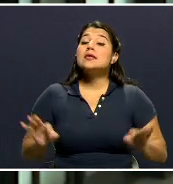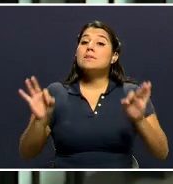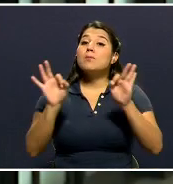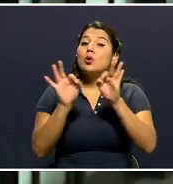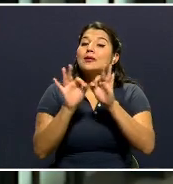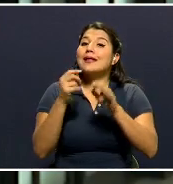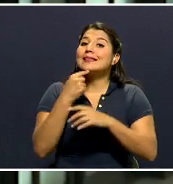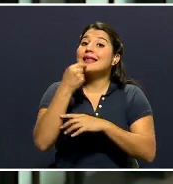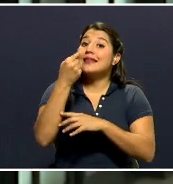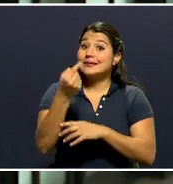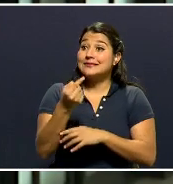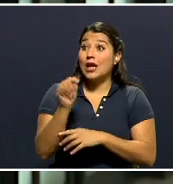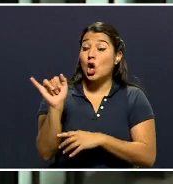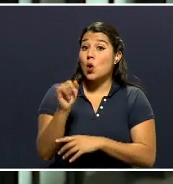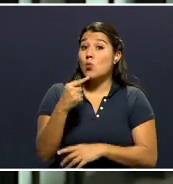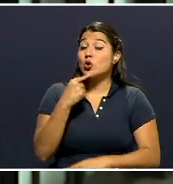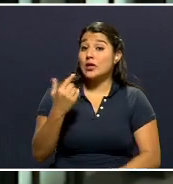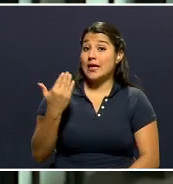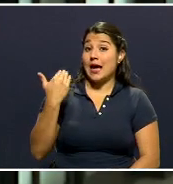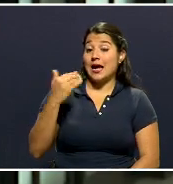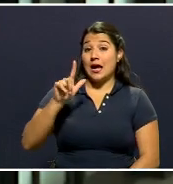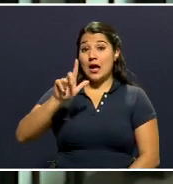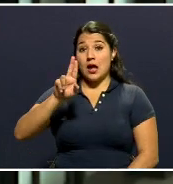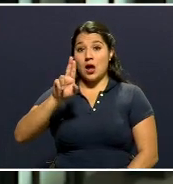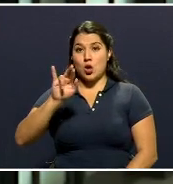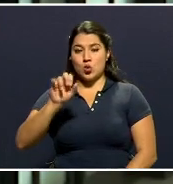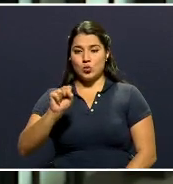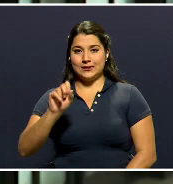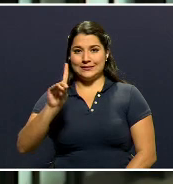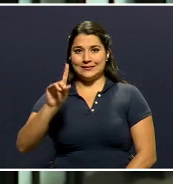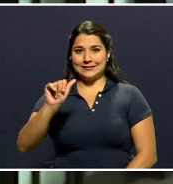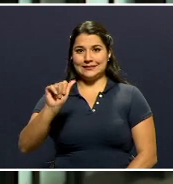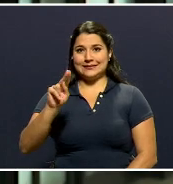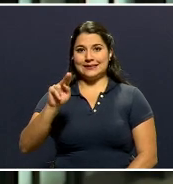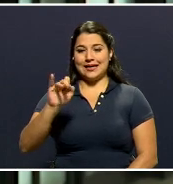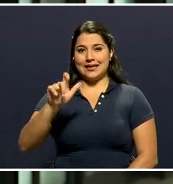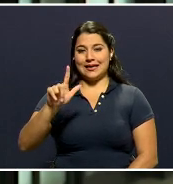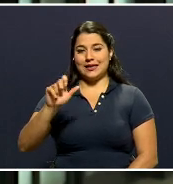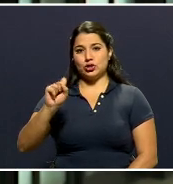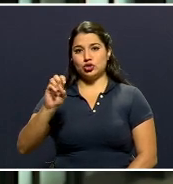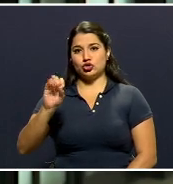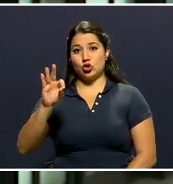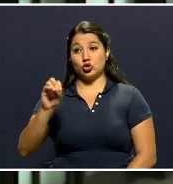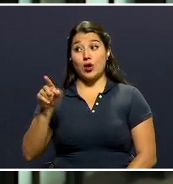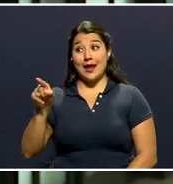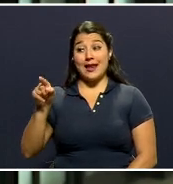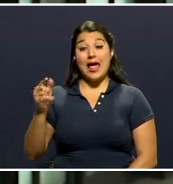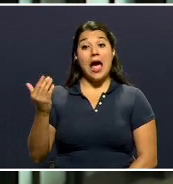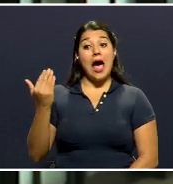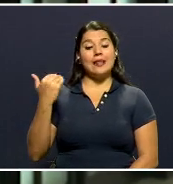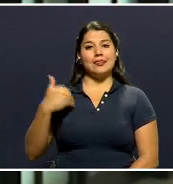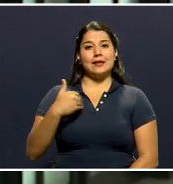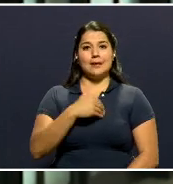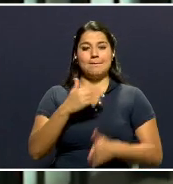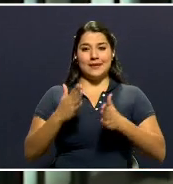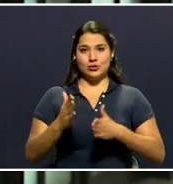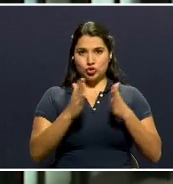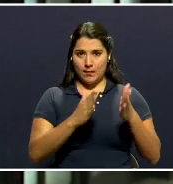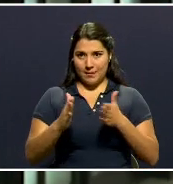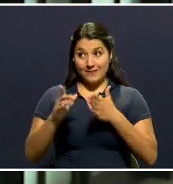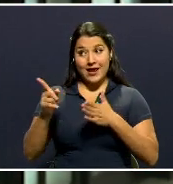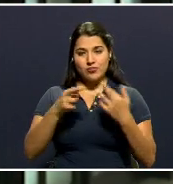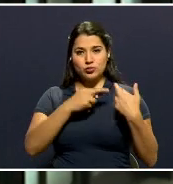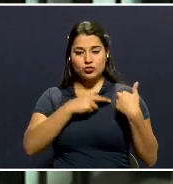como dije anteriormente, Luis Daniel Soto, hoy ex ministro o ex viceministro de Planificación y quien firmara